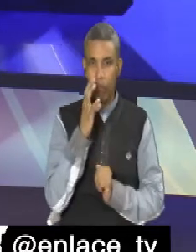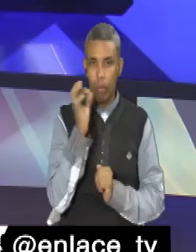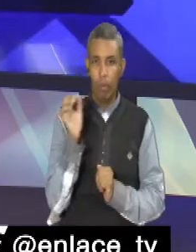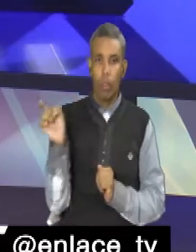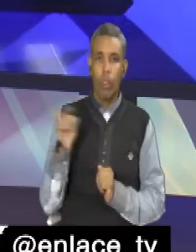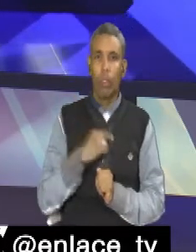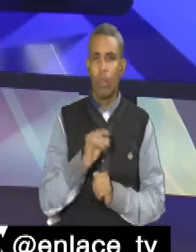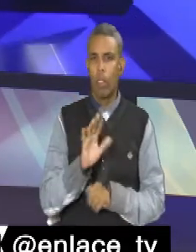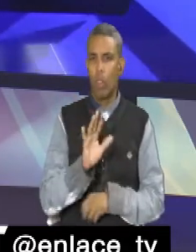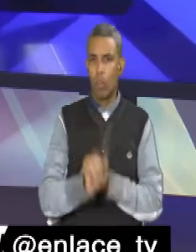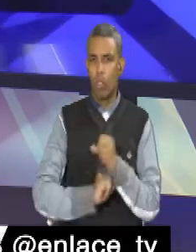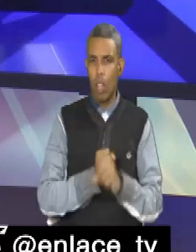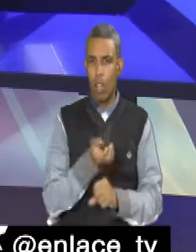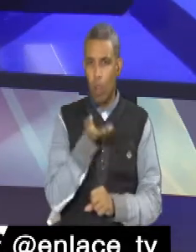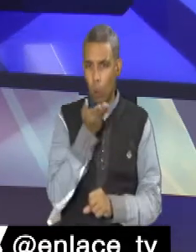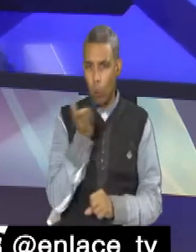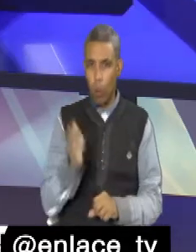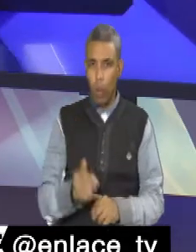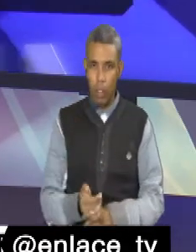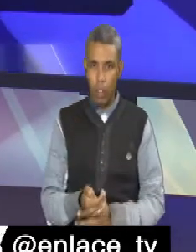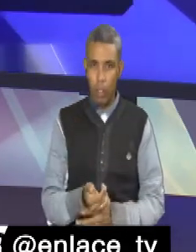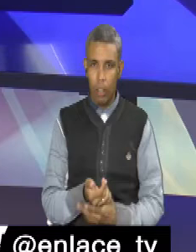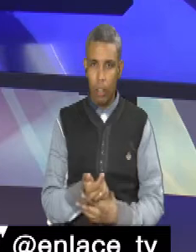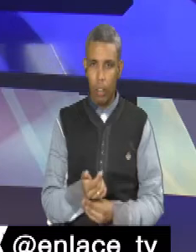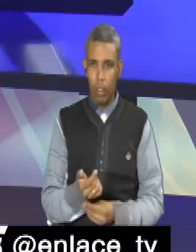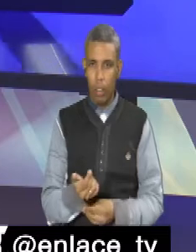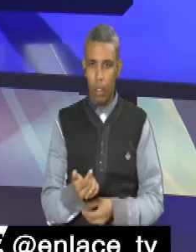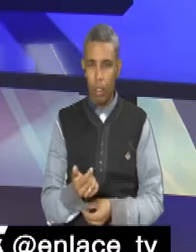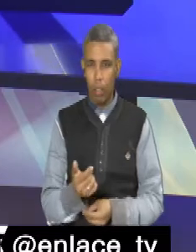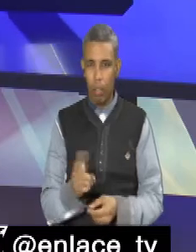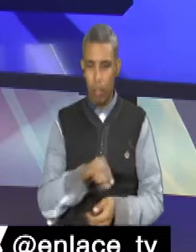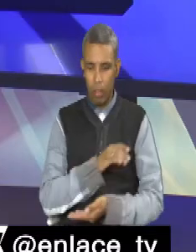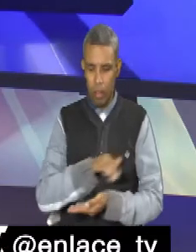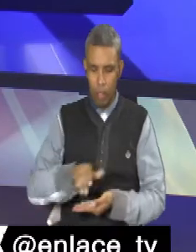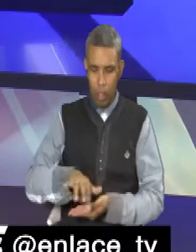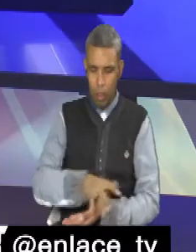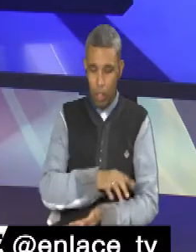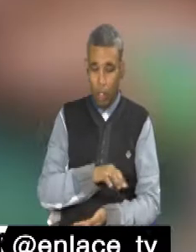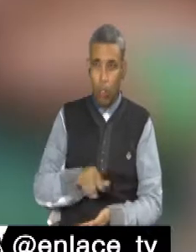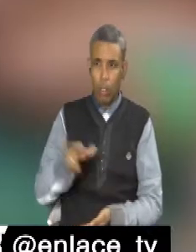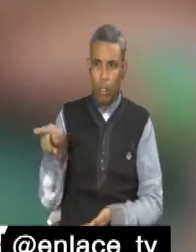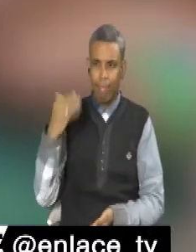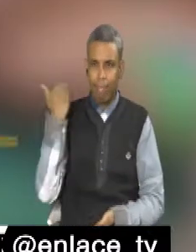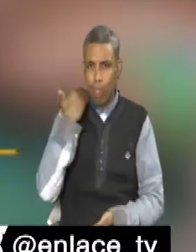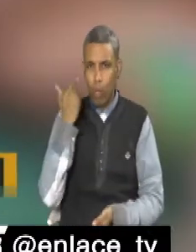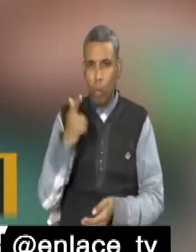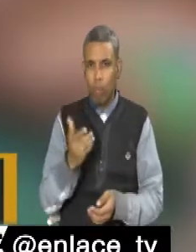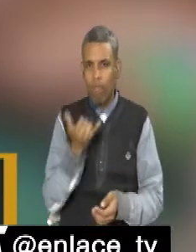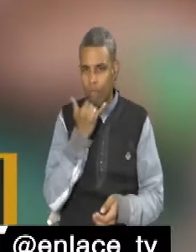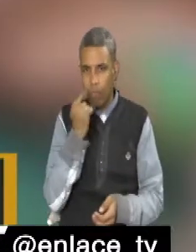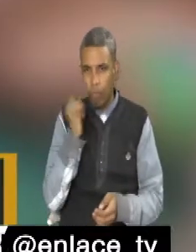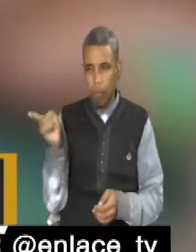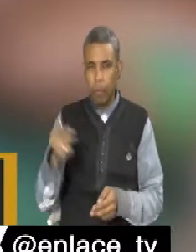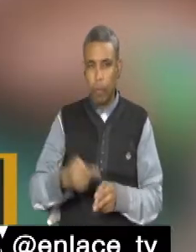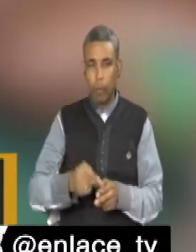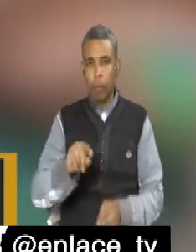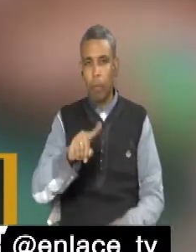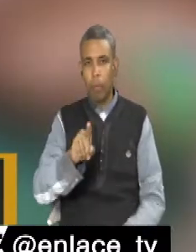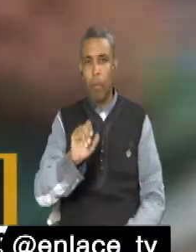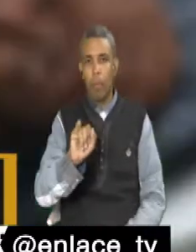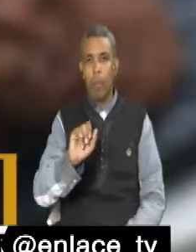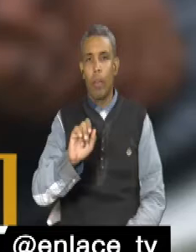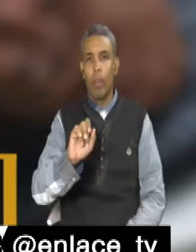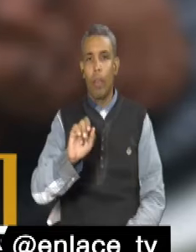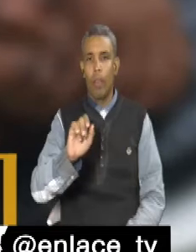Torres. Según los familiares de la víctima, el hecho delictivo se presentó en medio de un robo. Como Silvestre Plata Rincón, de 50 años,